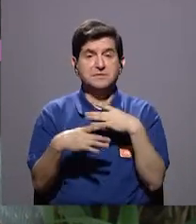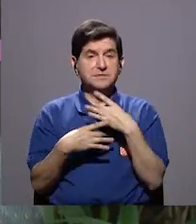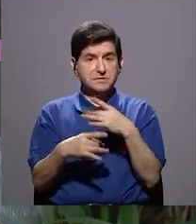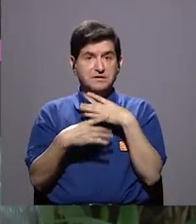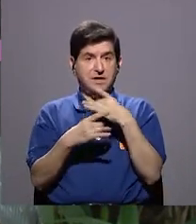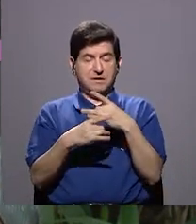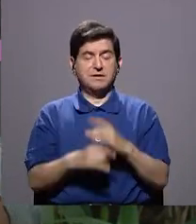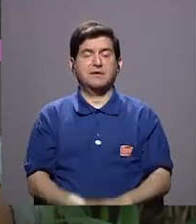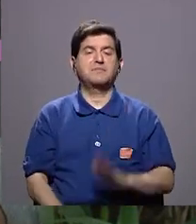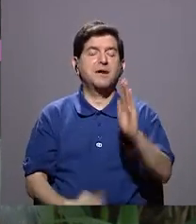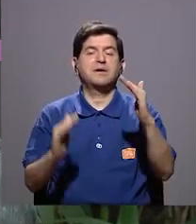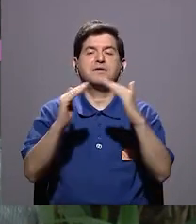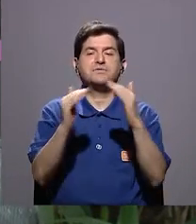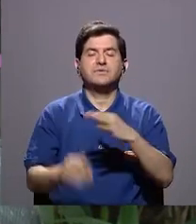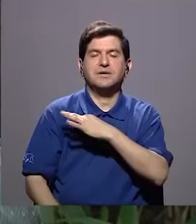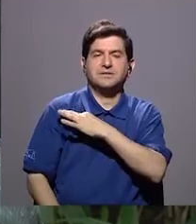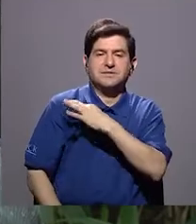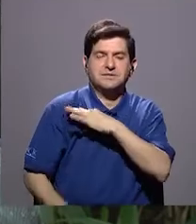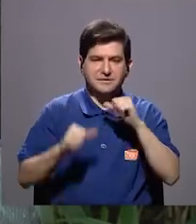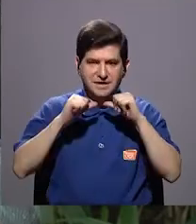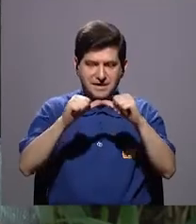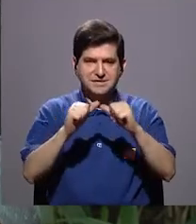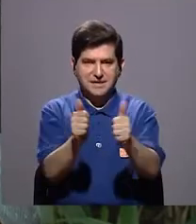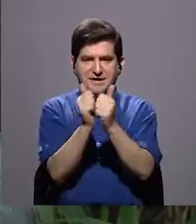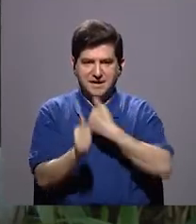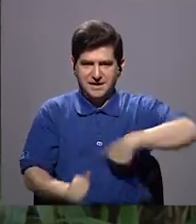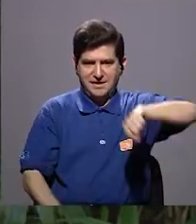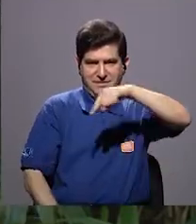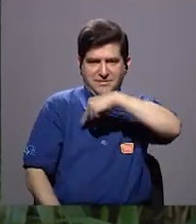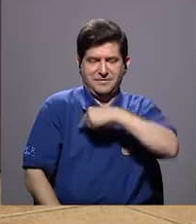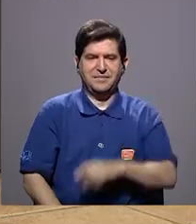tema tan interesante y en sus hogares los invitamos a continuar.